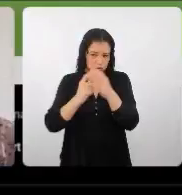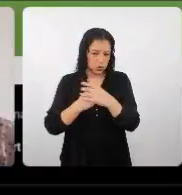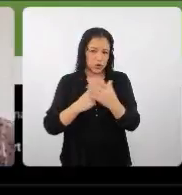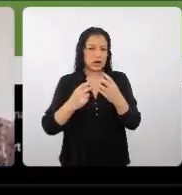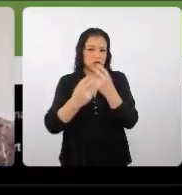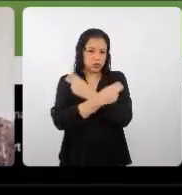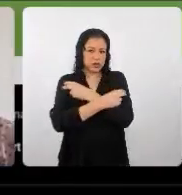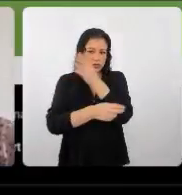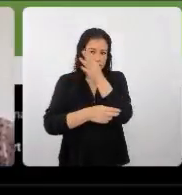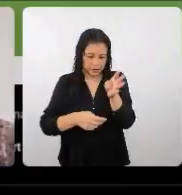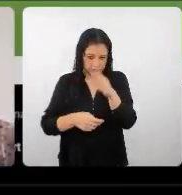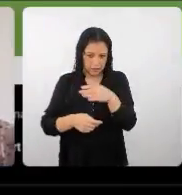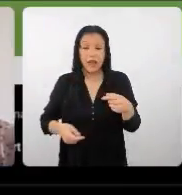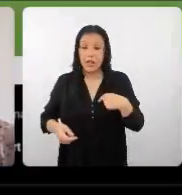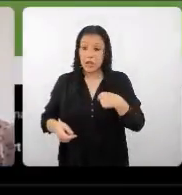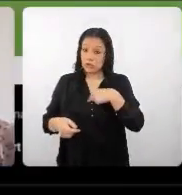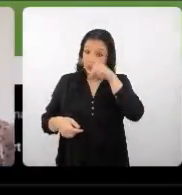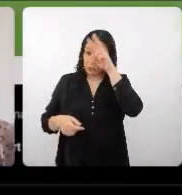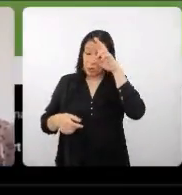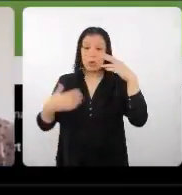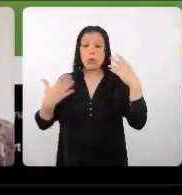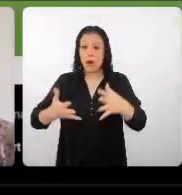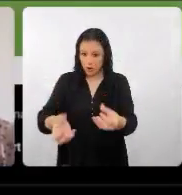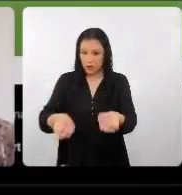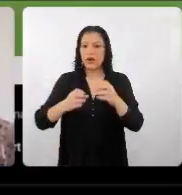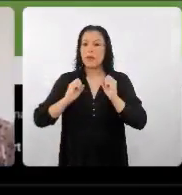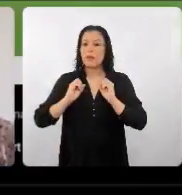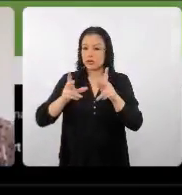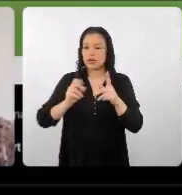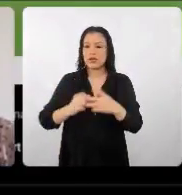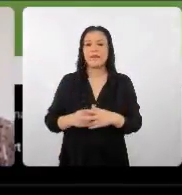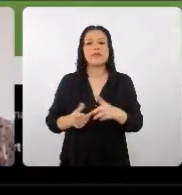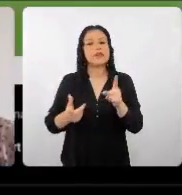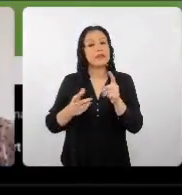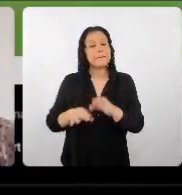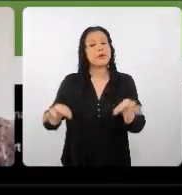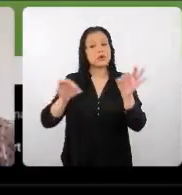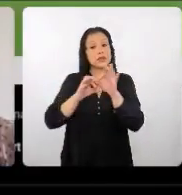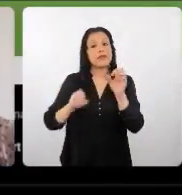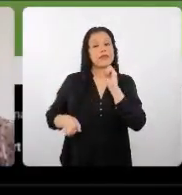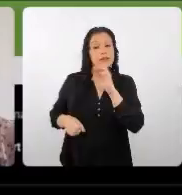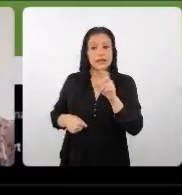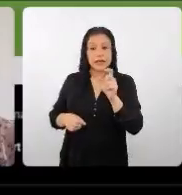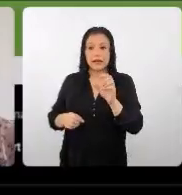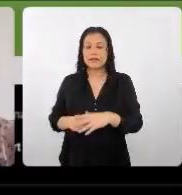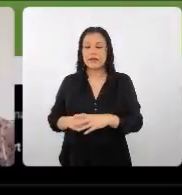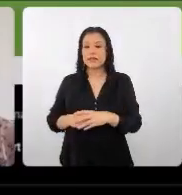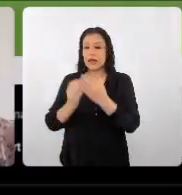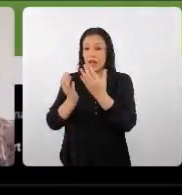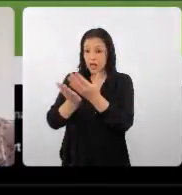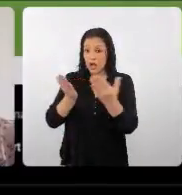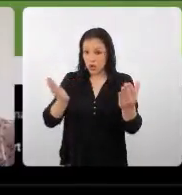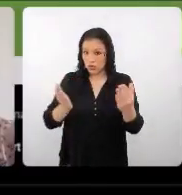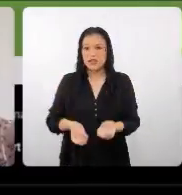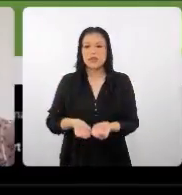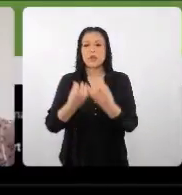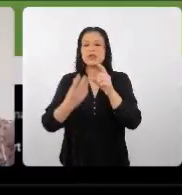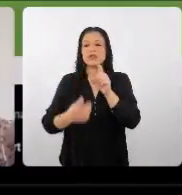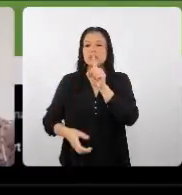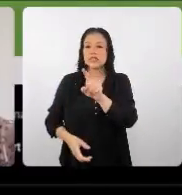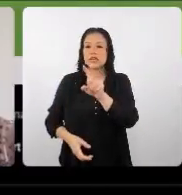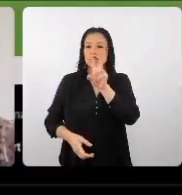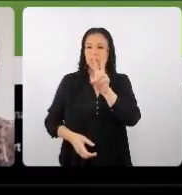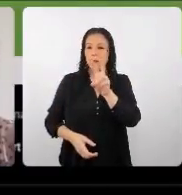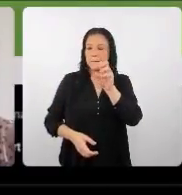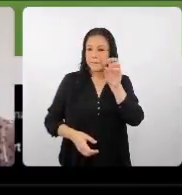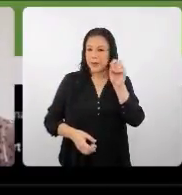¿no? Y nosotros hemos tenido la oportunidad. Cabe mencionar que estas piezas, que son 120 piezas